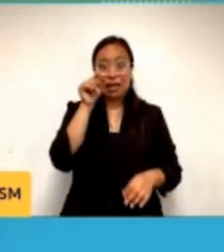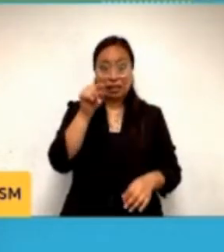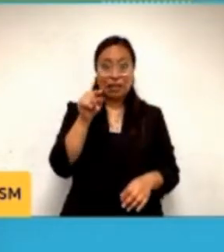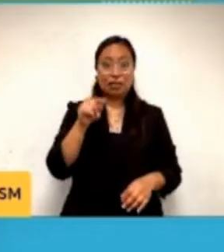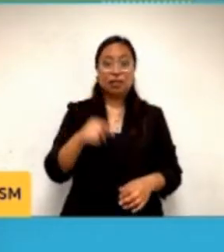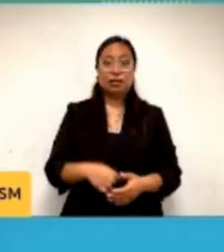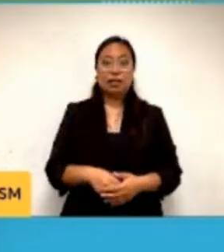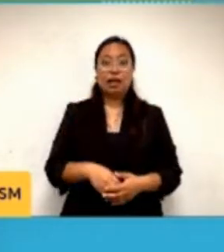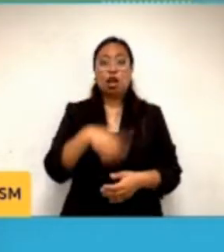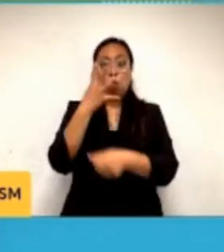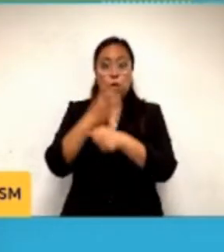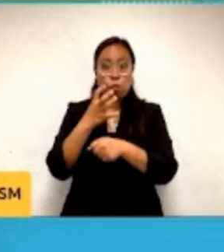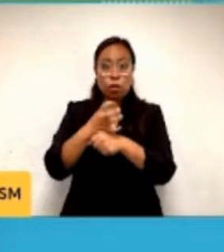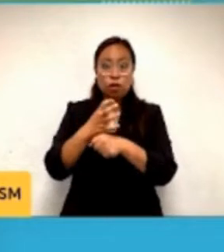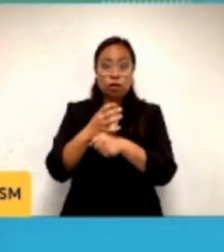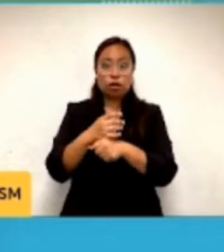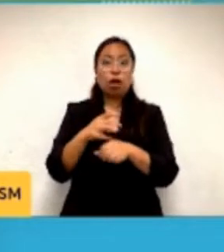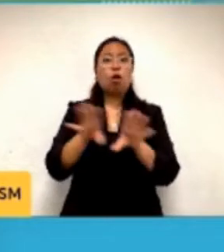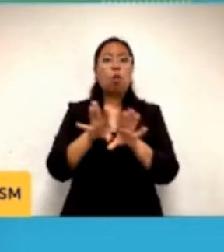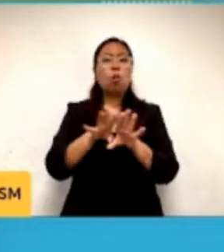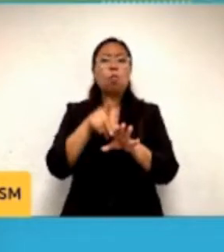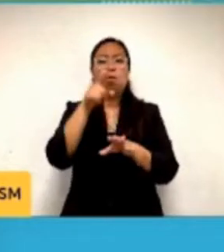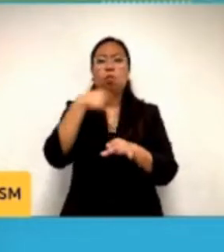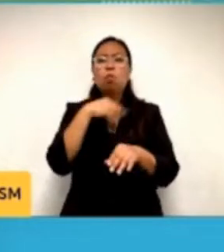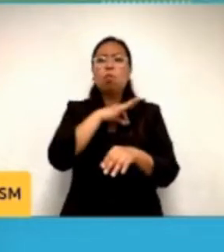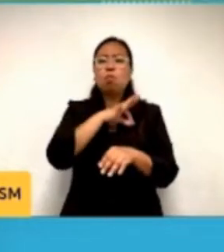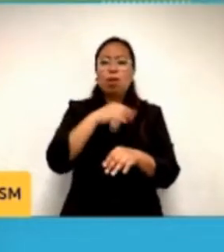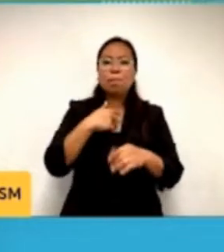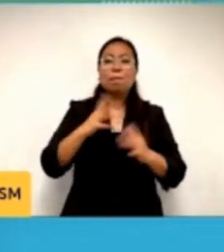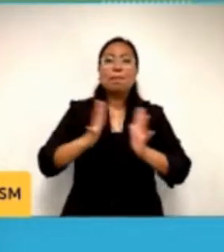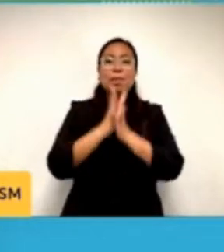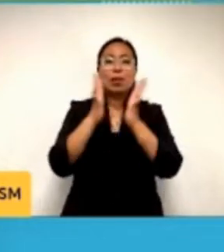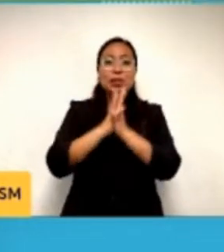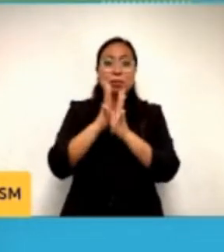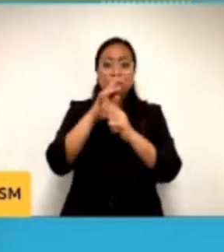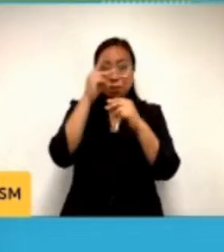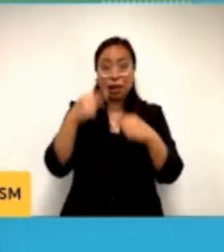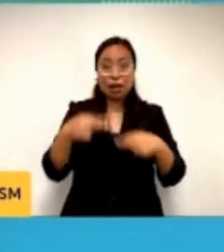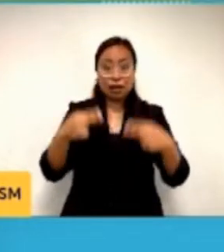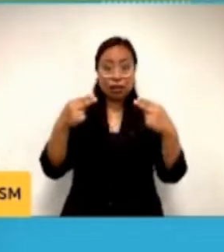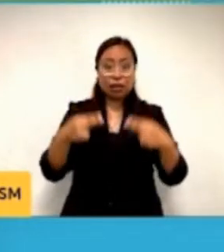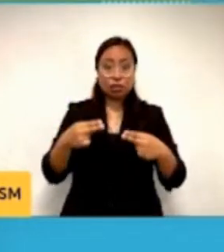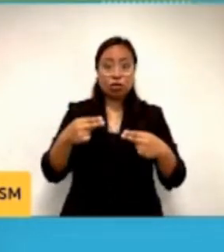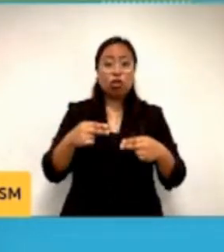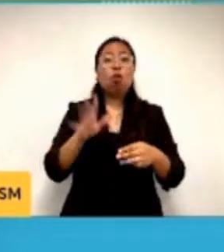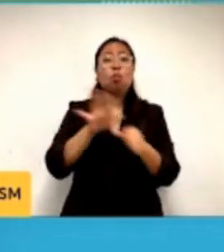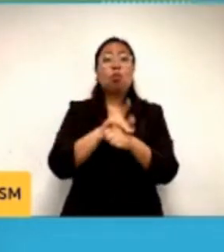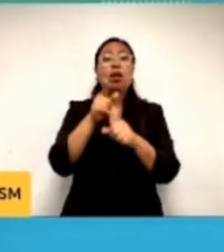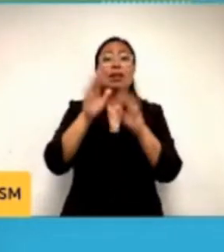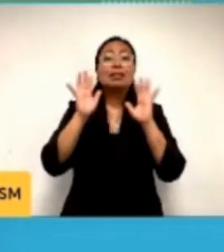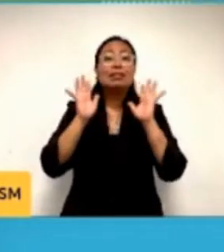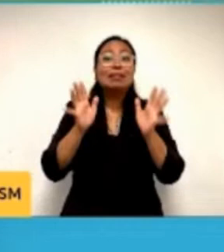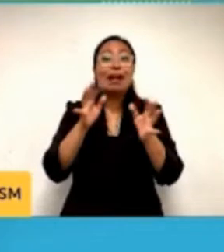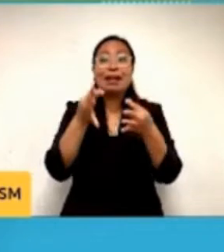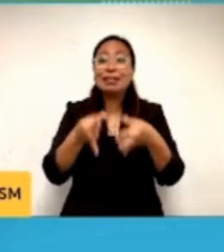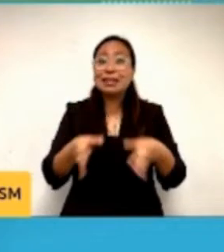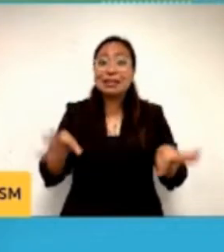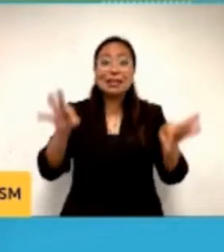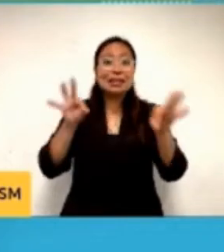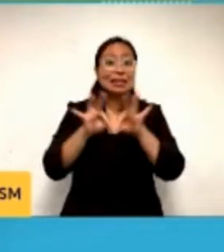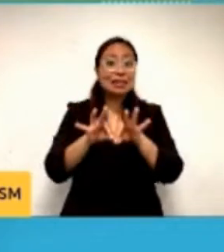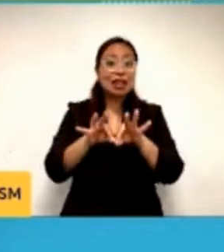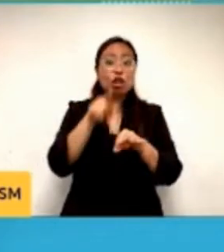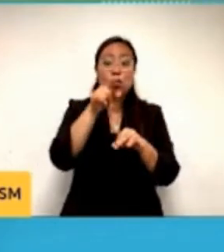El cuarto, ¿cómo te puedes involucrar en tu industria? Tú ya eres un factor importante, ya eres